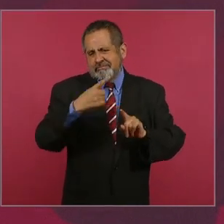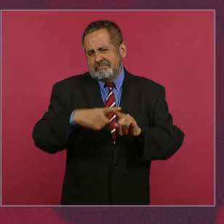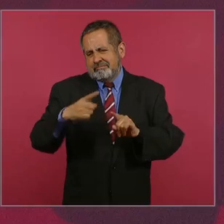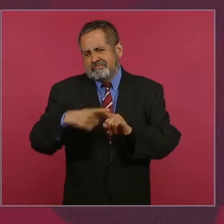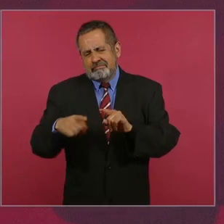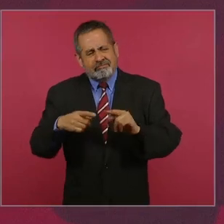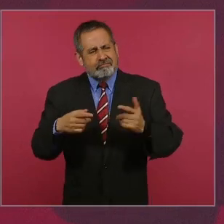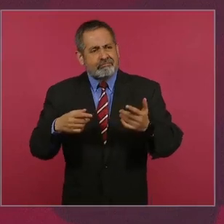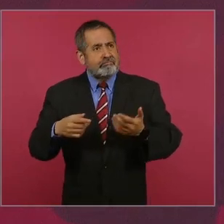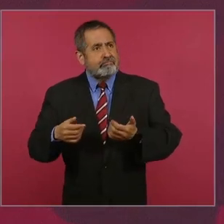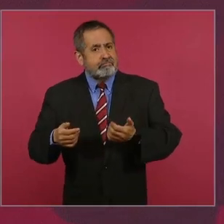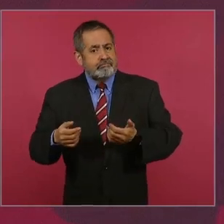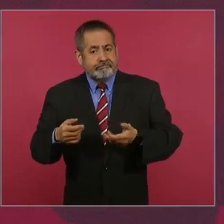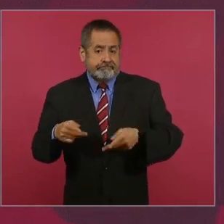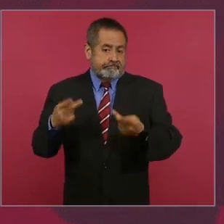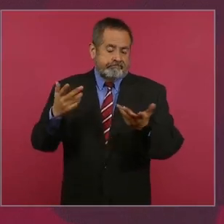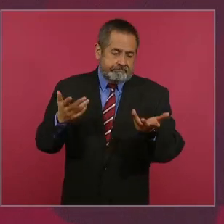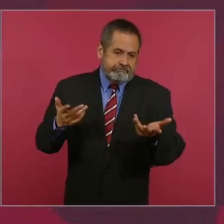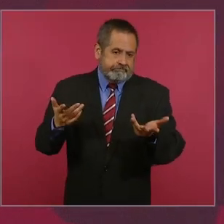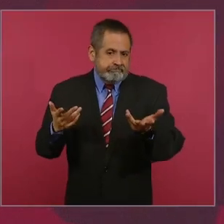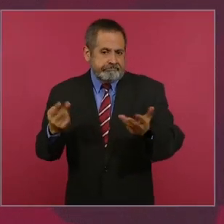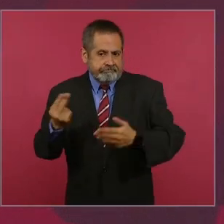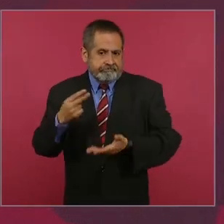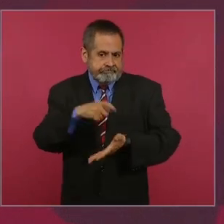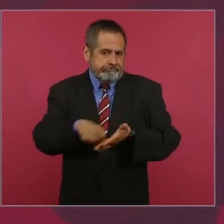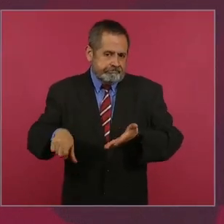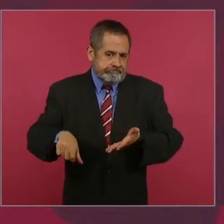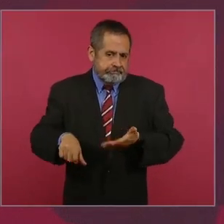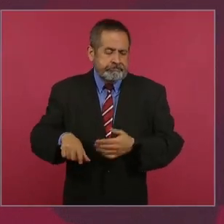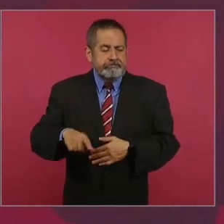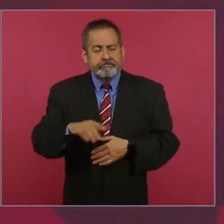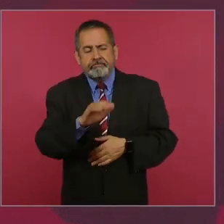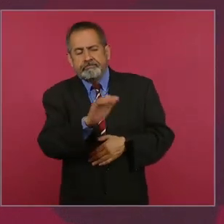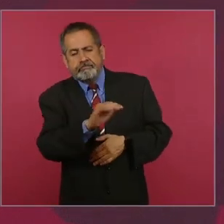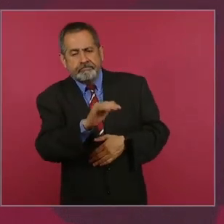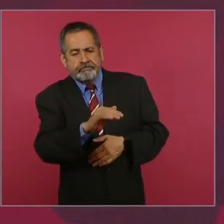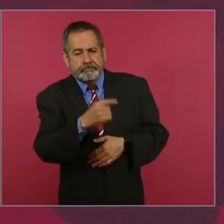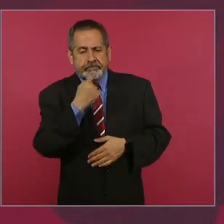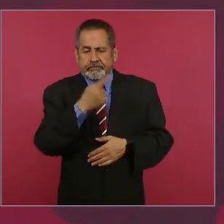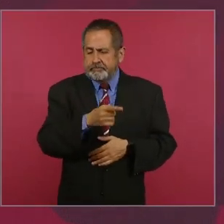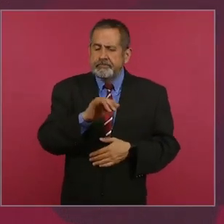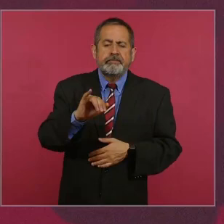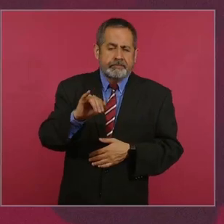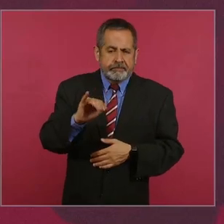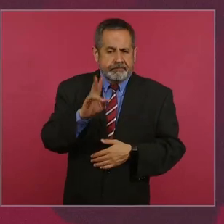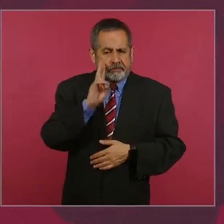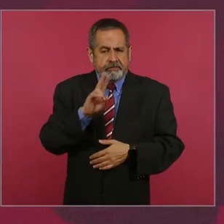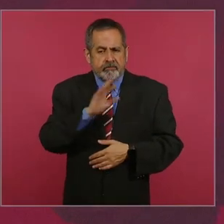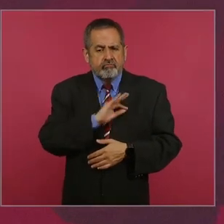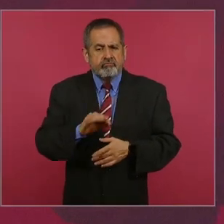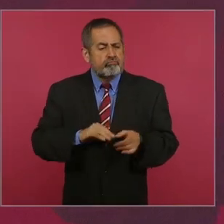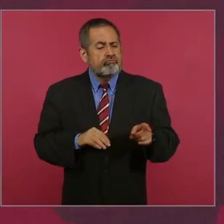se planteó el que podía